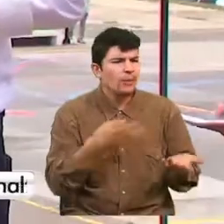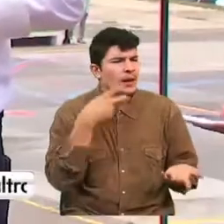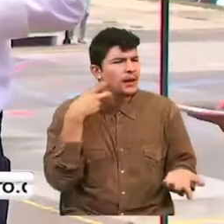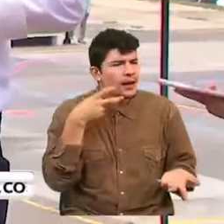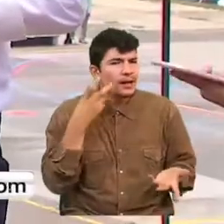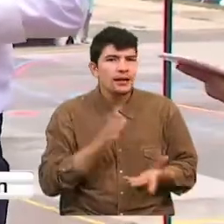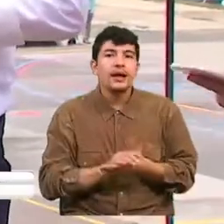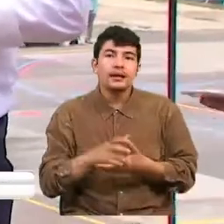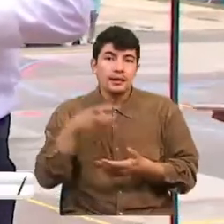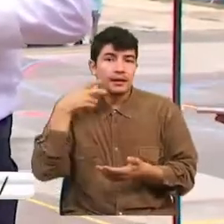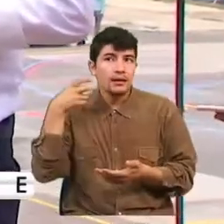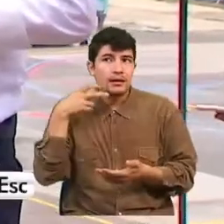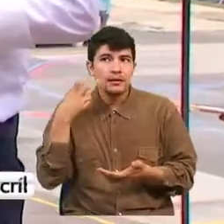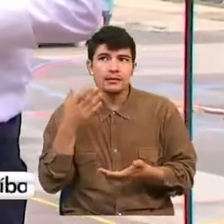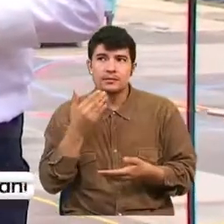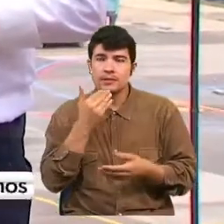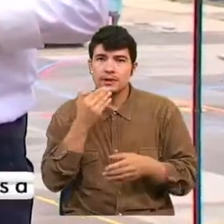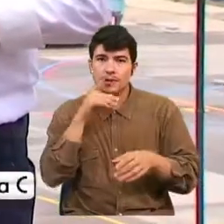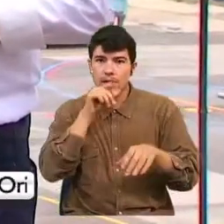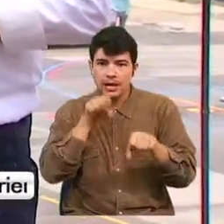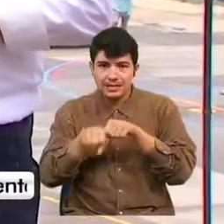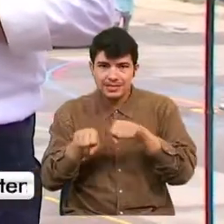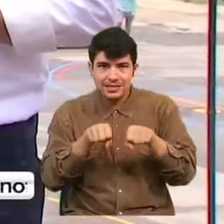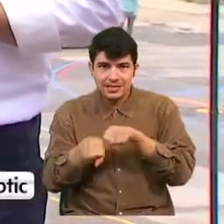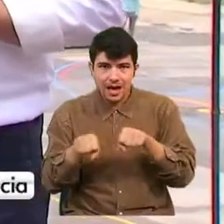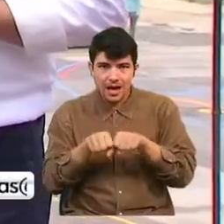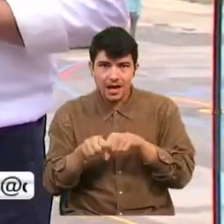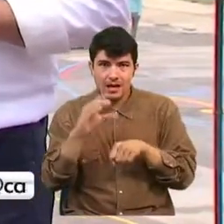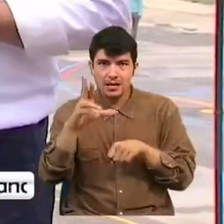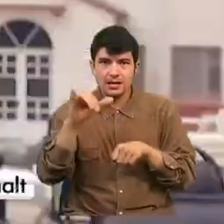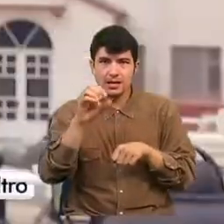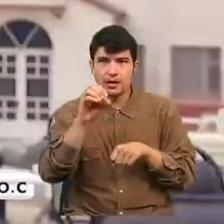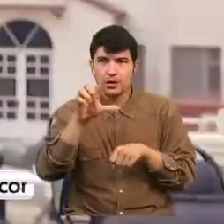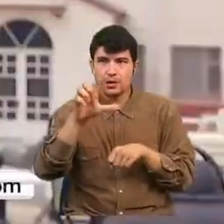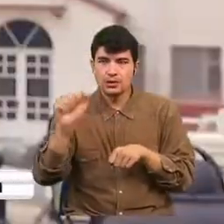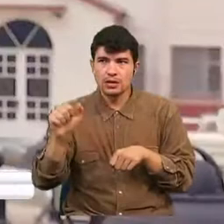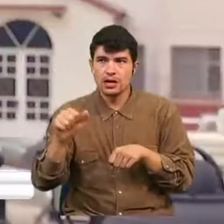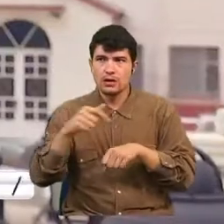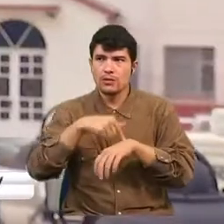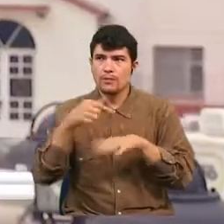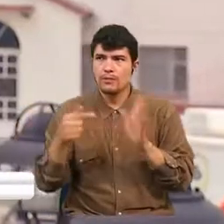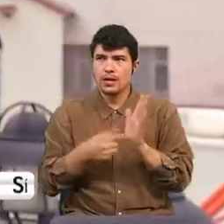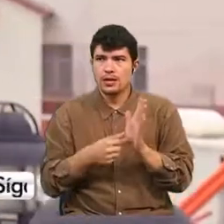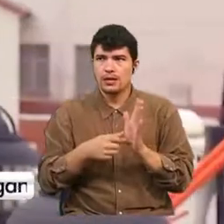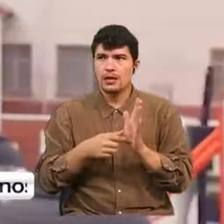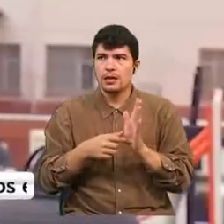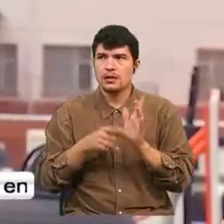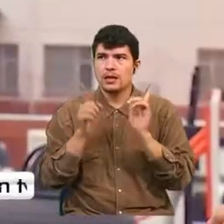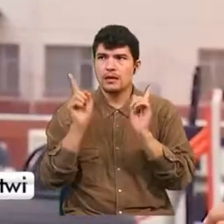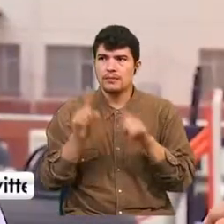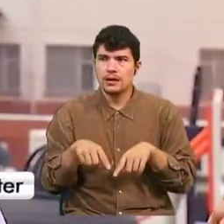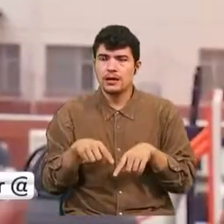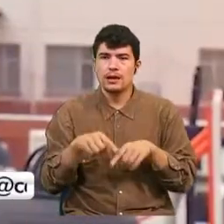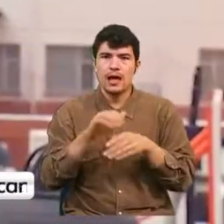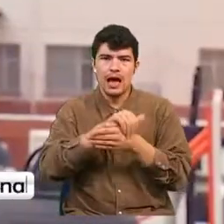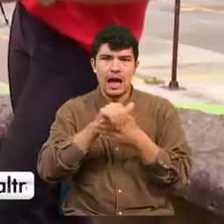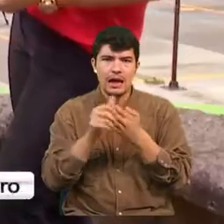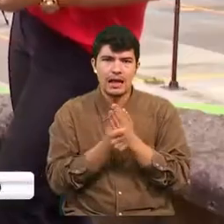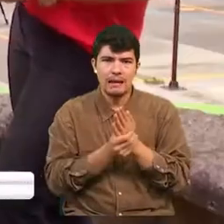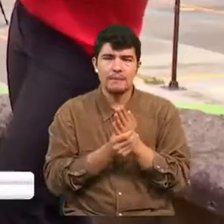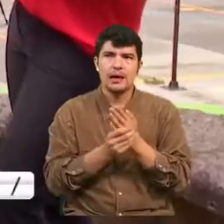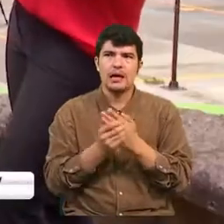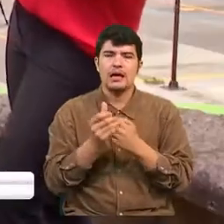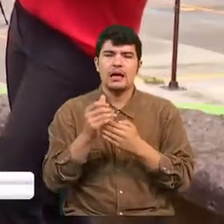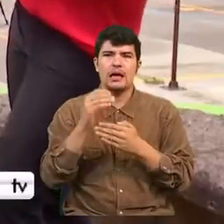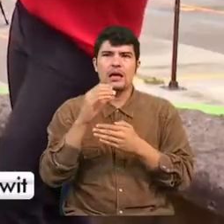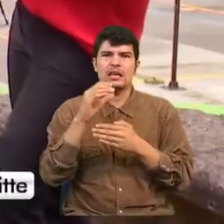consiste en tiene gallina criolla, ¿sí? La gallina tiene que venir completa sin expresarla, sí. Arepa careseca, arepa de